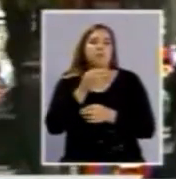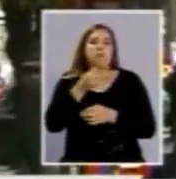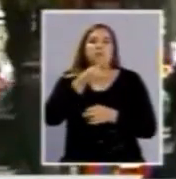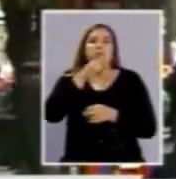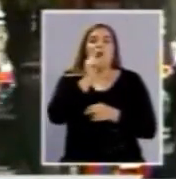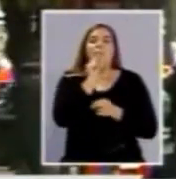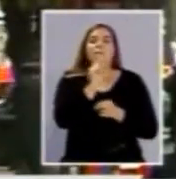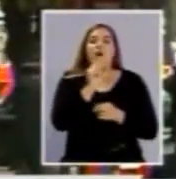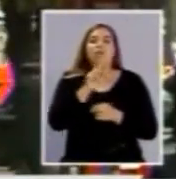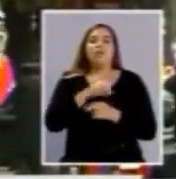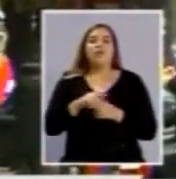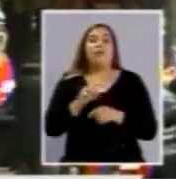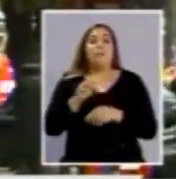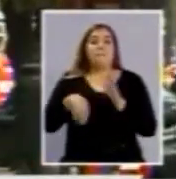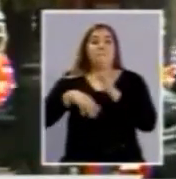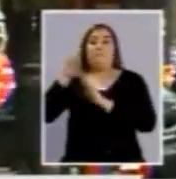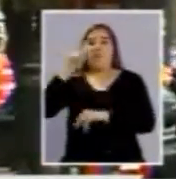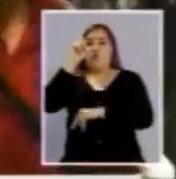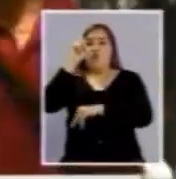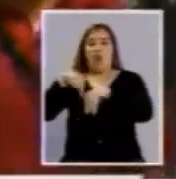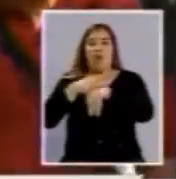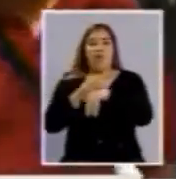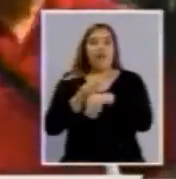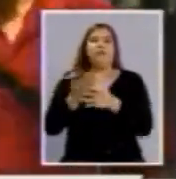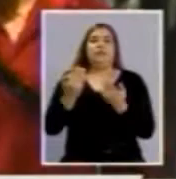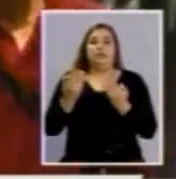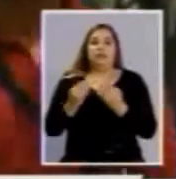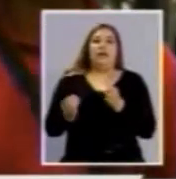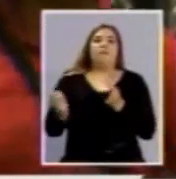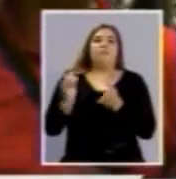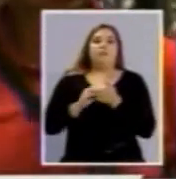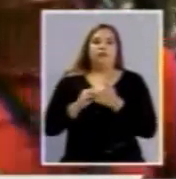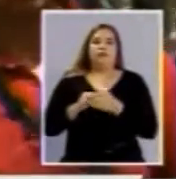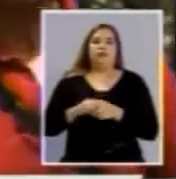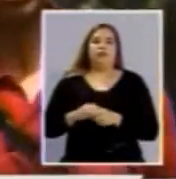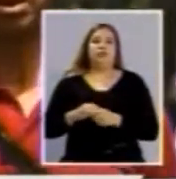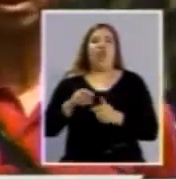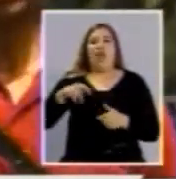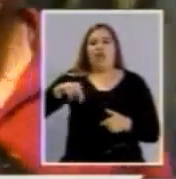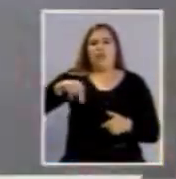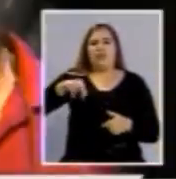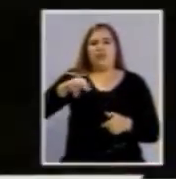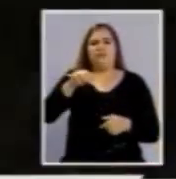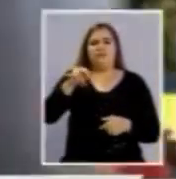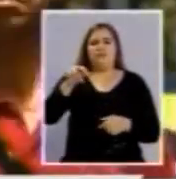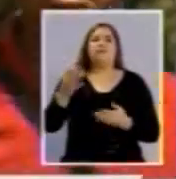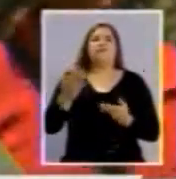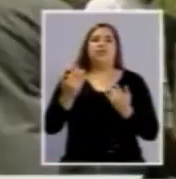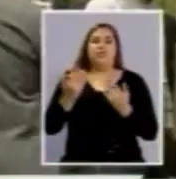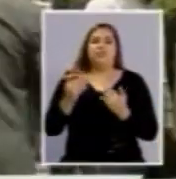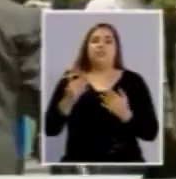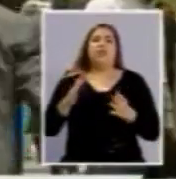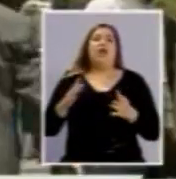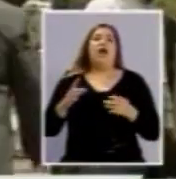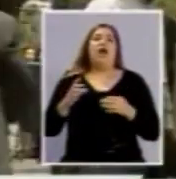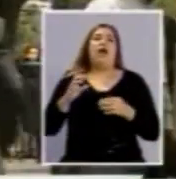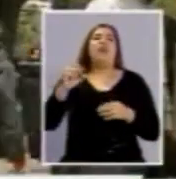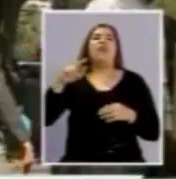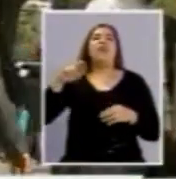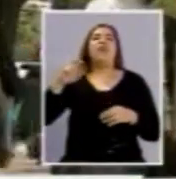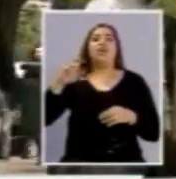cuando realizas ejercicio por más de una hora. Sin embargo, si tú estás realizando una caminata vigorosa, vas a necesitar energía. Por lo